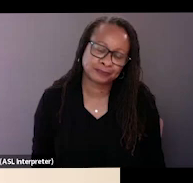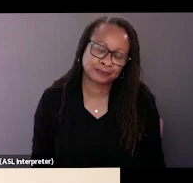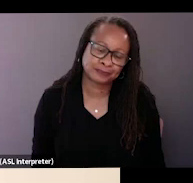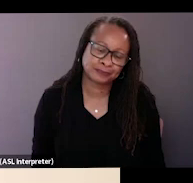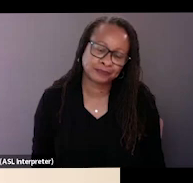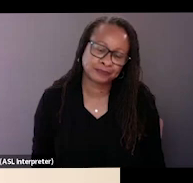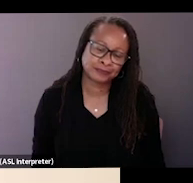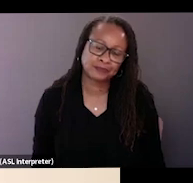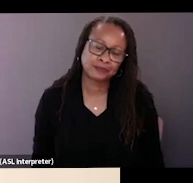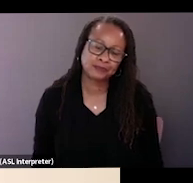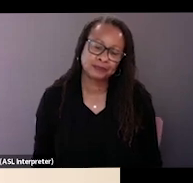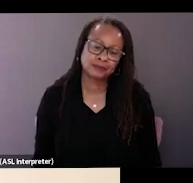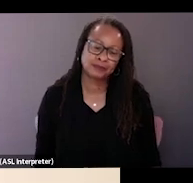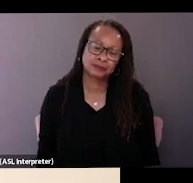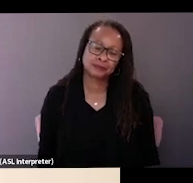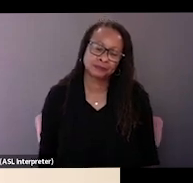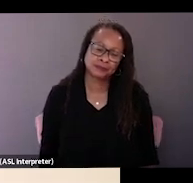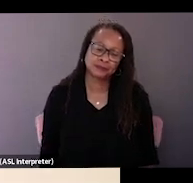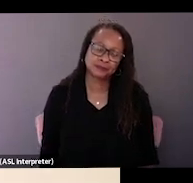normalmente,